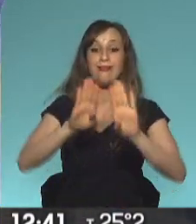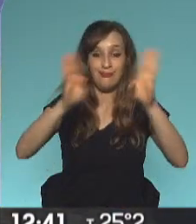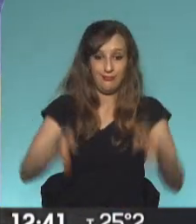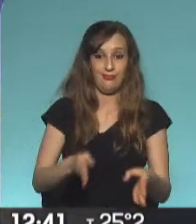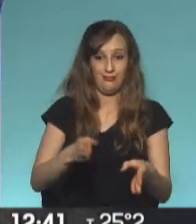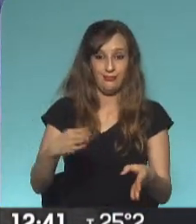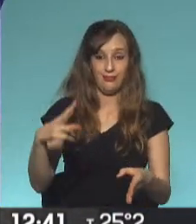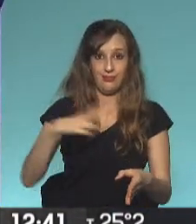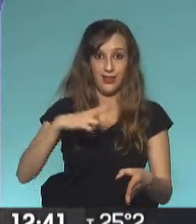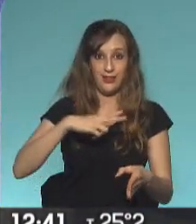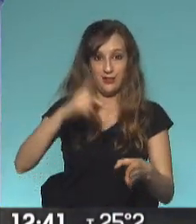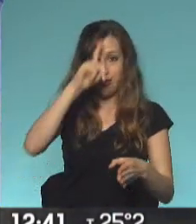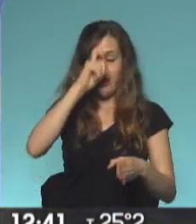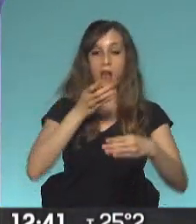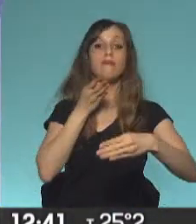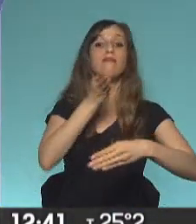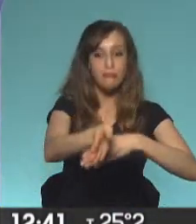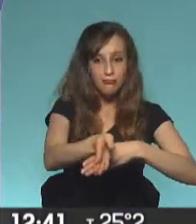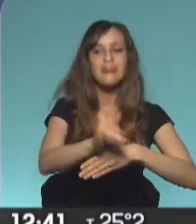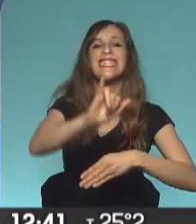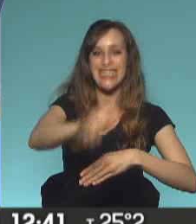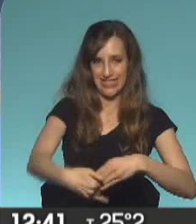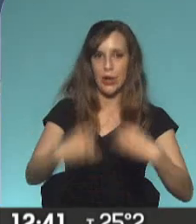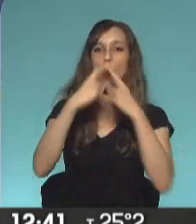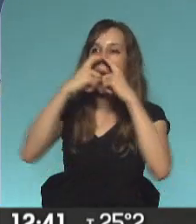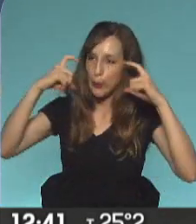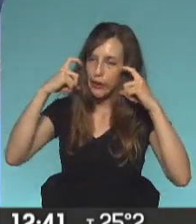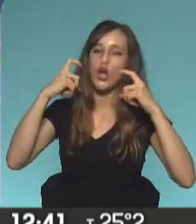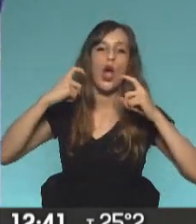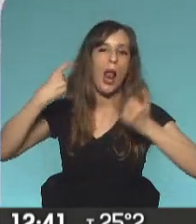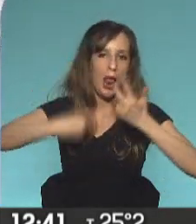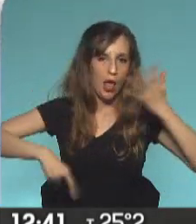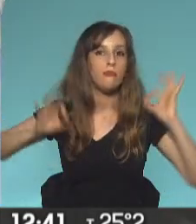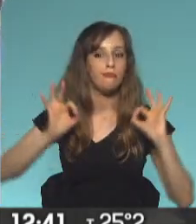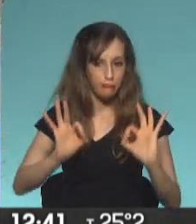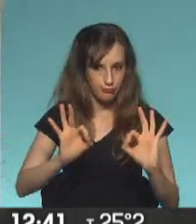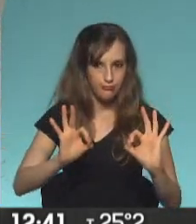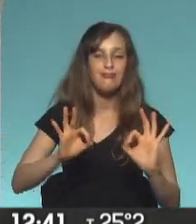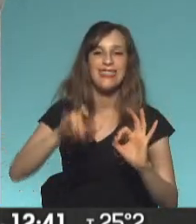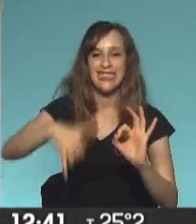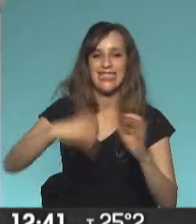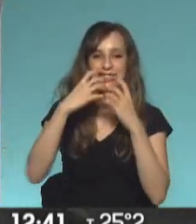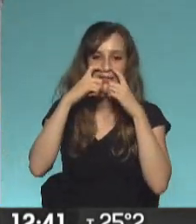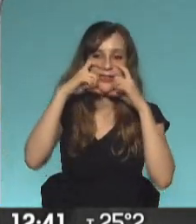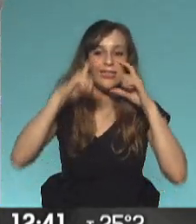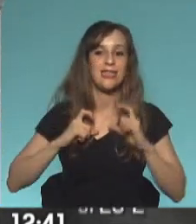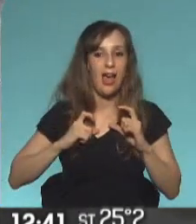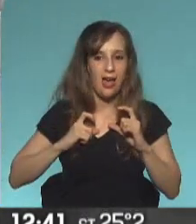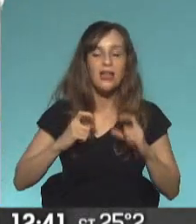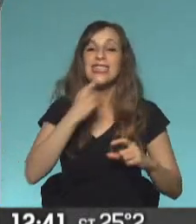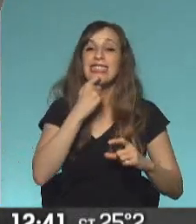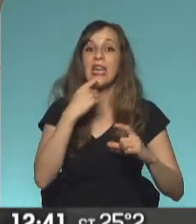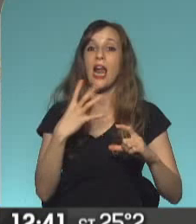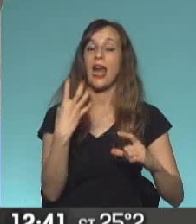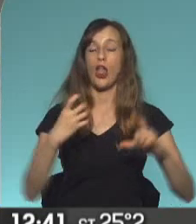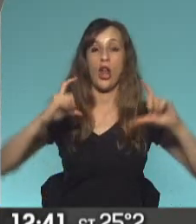Cuando se le empieza a hacer toda la inspección, ahí se le pide que se lo retire. Si tiene que sacarse una radiografía, se le vuelve a pedir que se lo ponga. Y